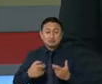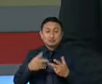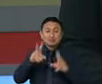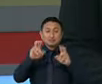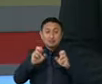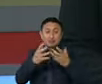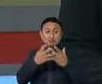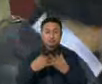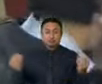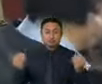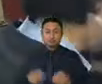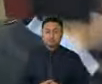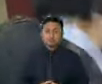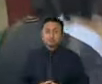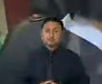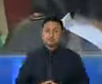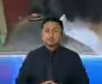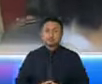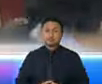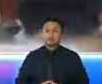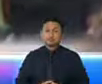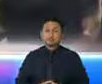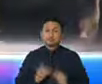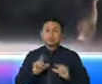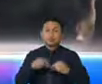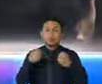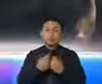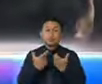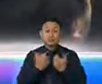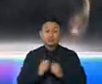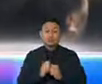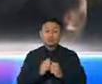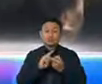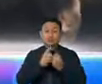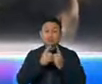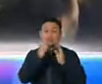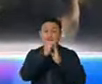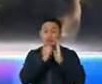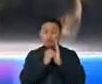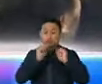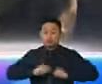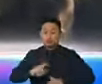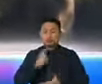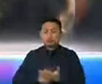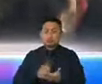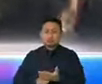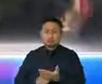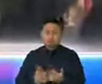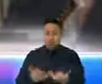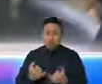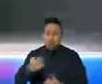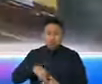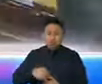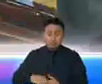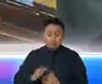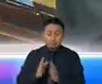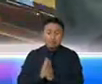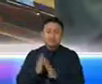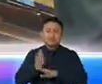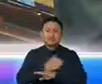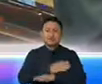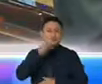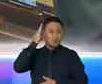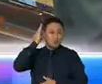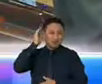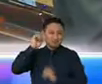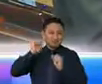tema. El solo anuncio de que la oposición buscaría cambiar el orden del día para analizar la misma tarde de este miércoles el pedido de la juez